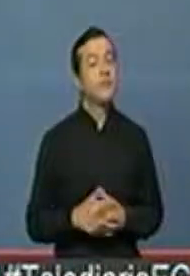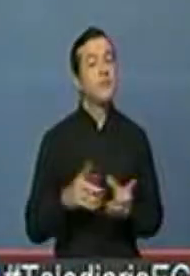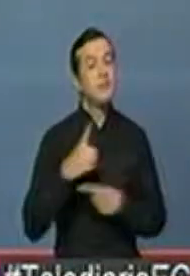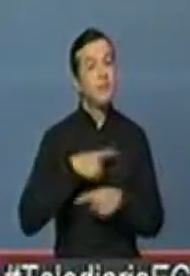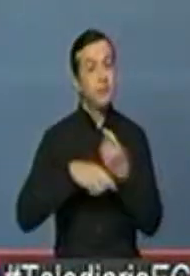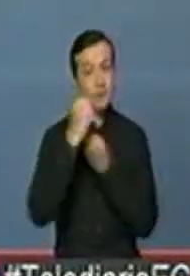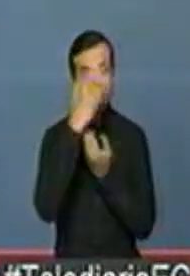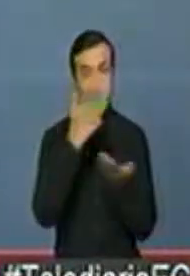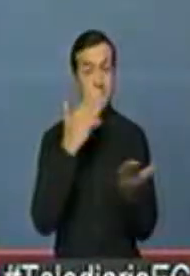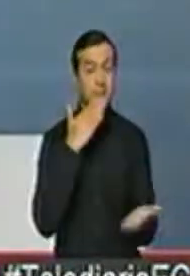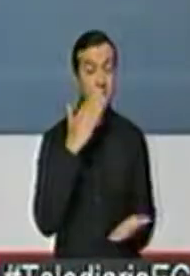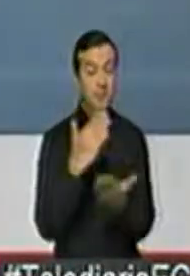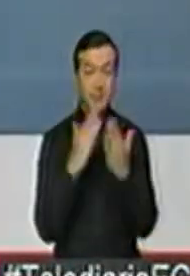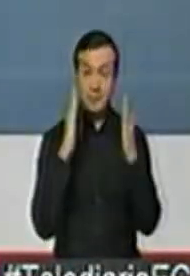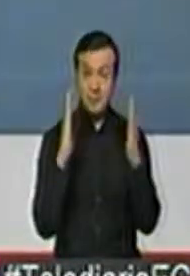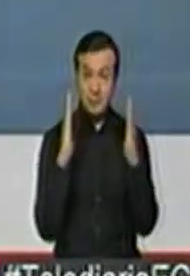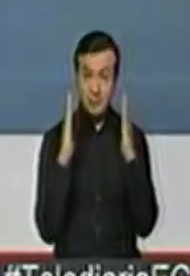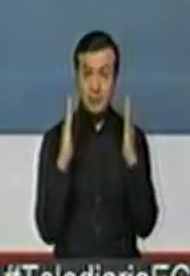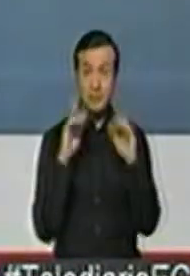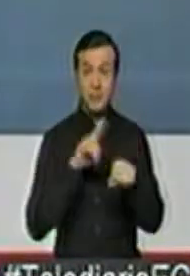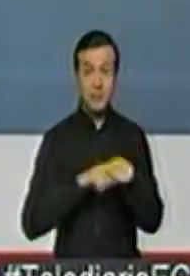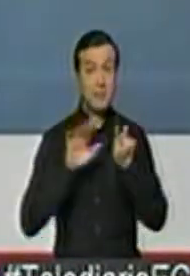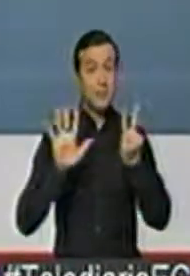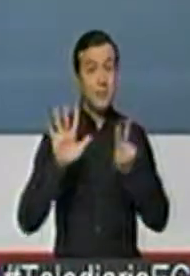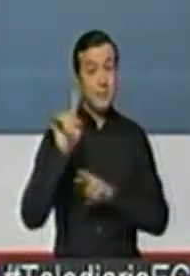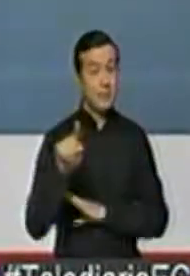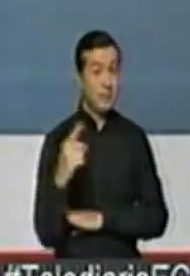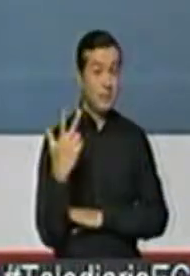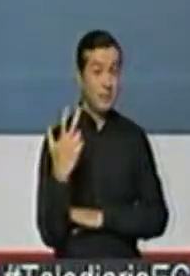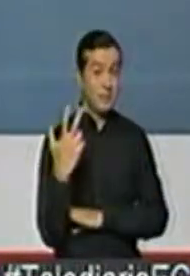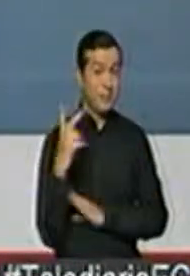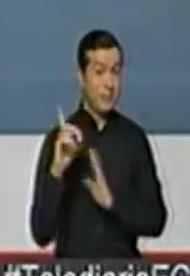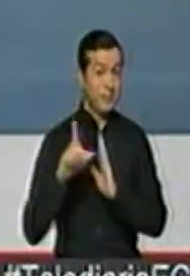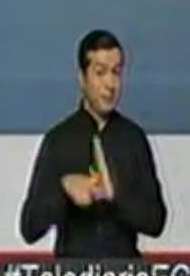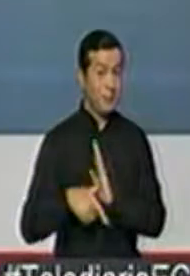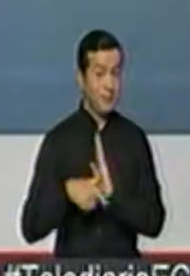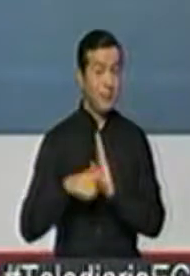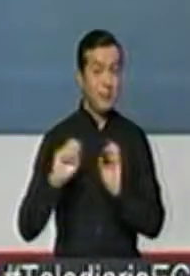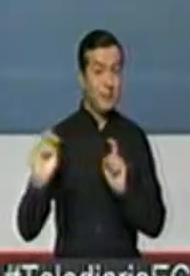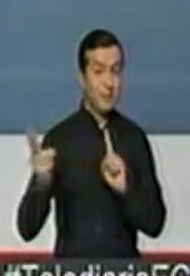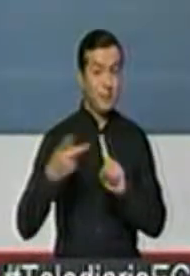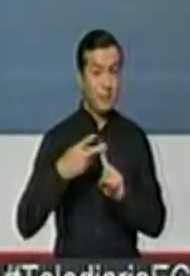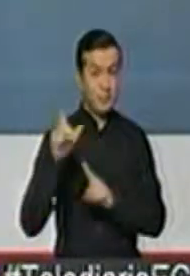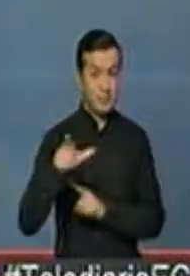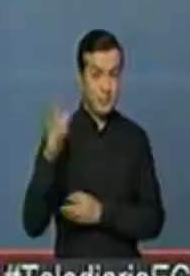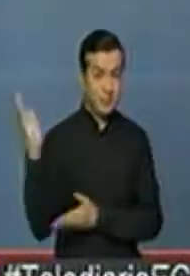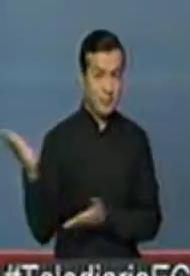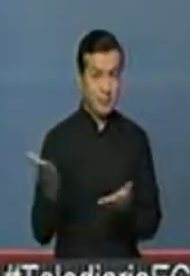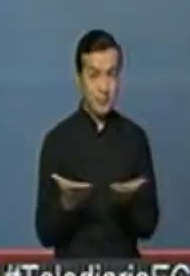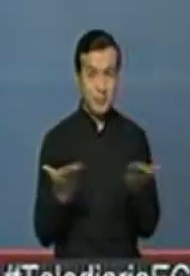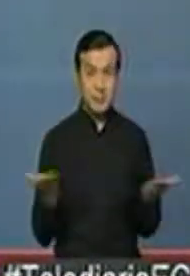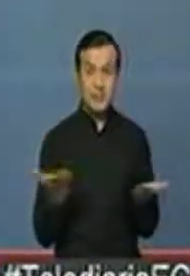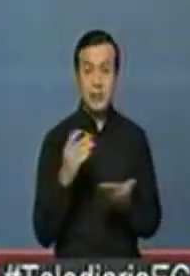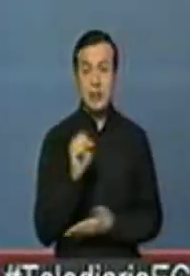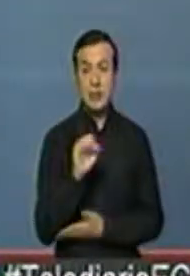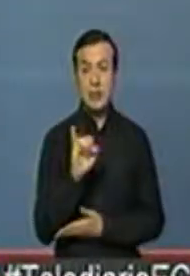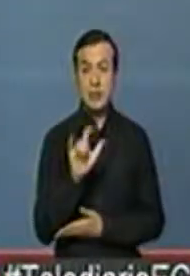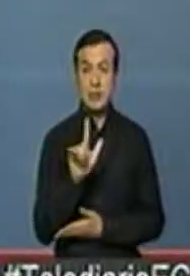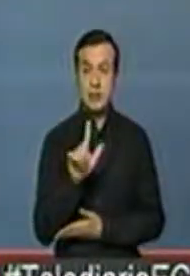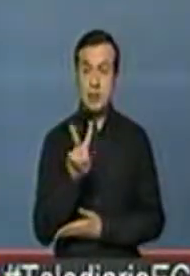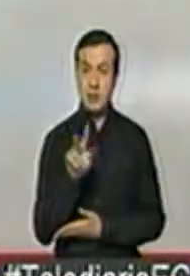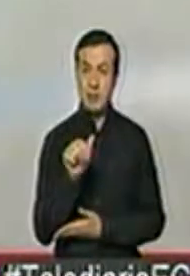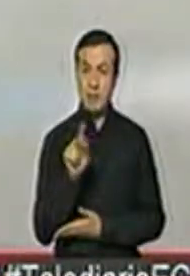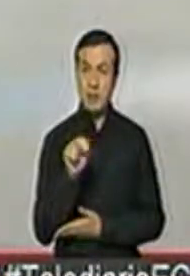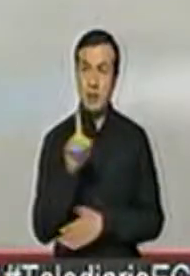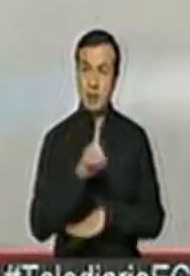Estamos de vuelta, gracias por estar junto a nosotros. 7:13 PM. Nuestra siguiente invitada esta mañana es Silvana Vallejo, directora general